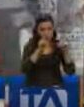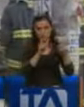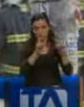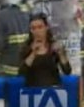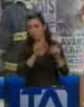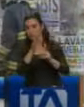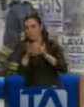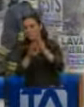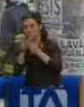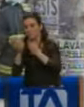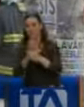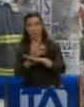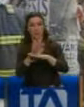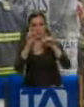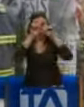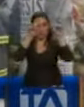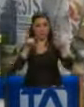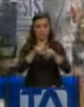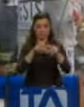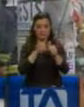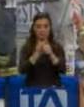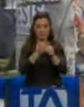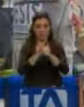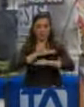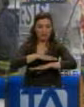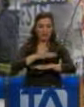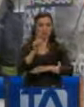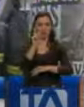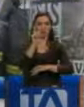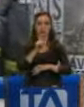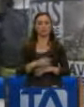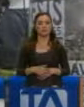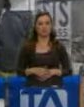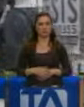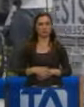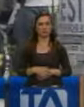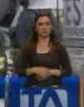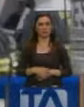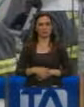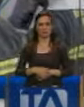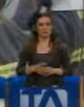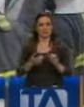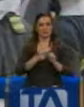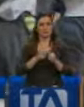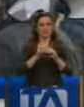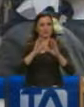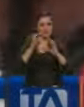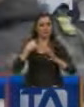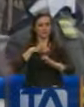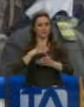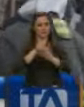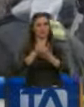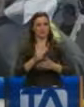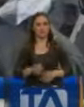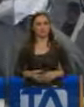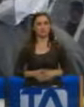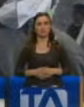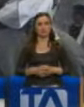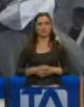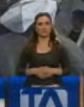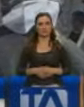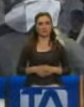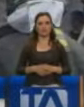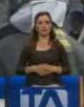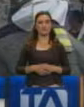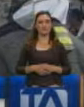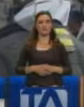recomendaciones referente a los ventanales que no estén cerca de los mismos. Y si tenemos algún problema, que se comunica con nosotros y estamos prestos para ayudarles. ¿Cómo se